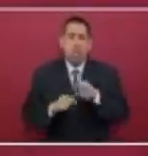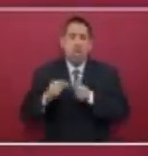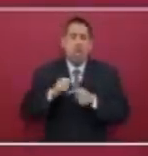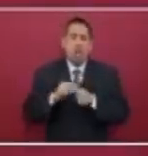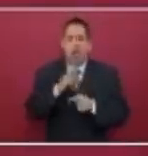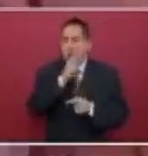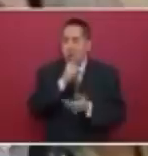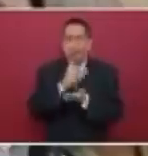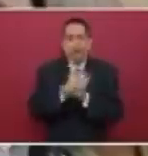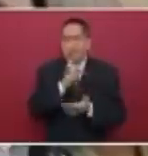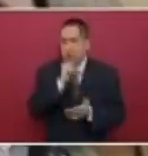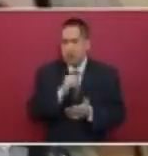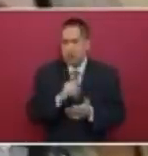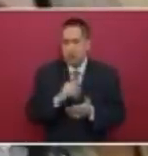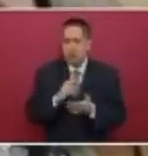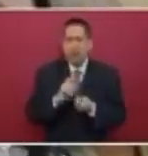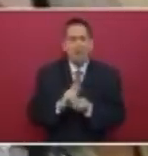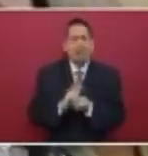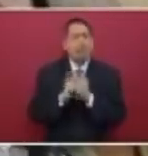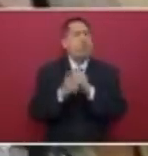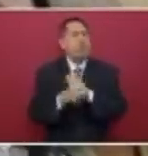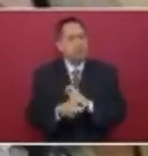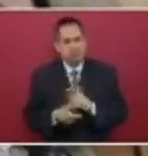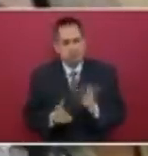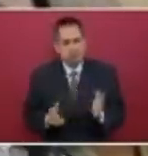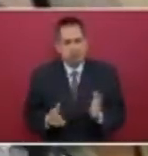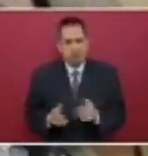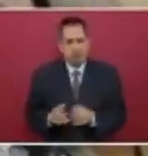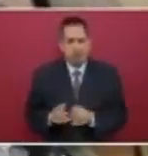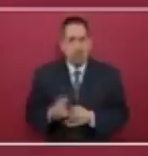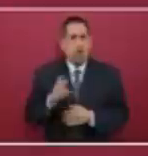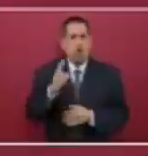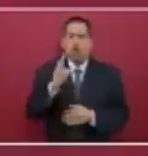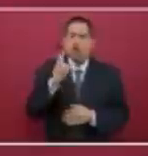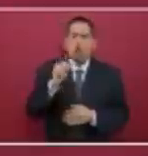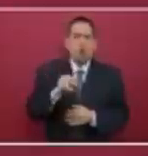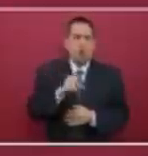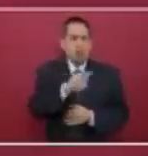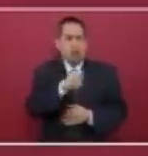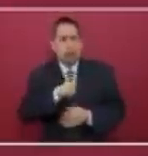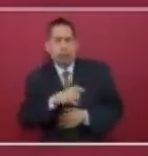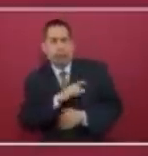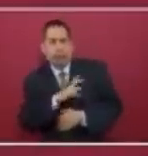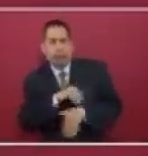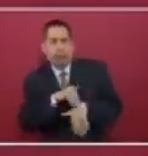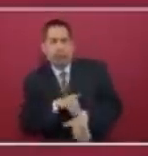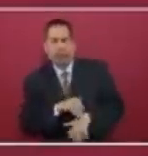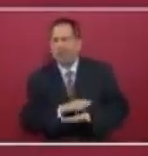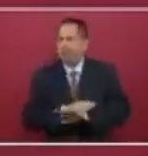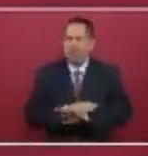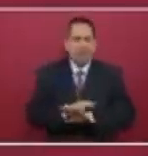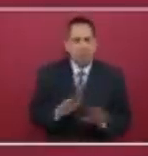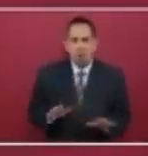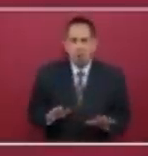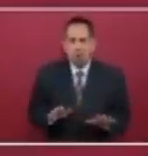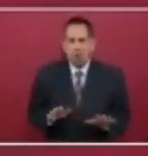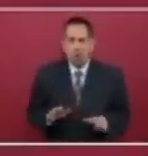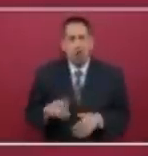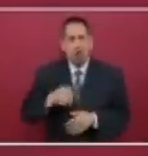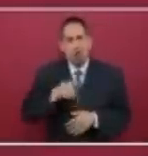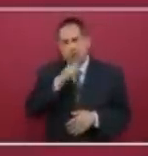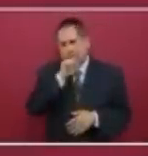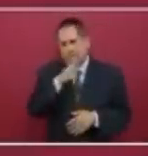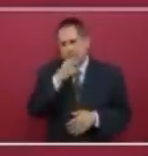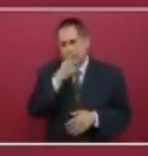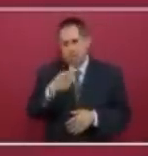detener no vamos a dejarnos intimidar dije también una vez